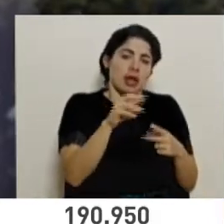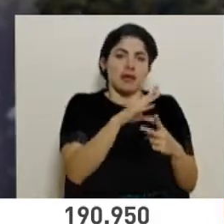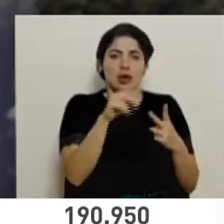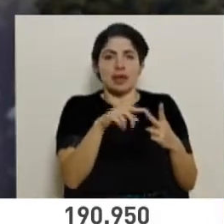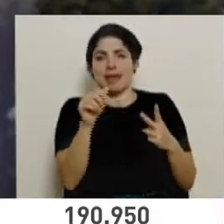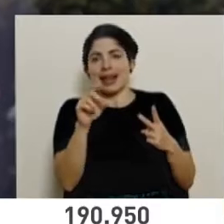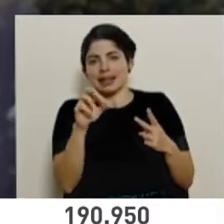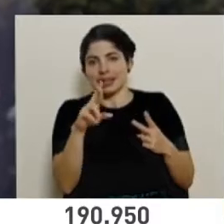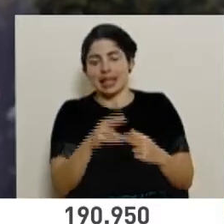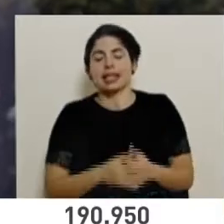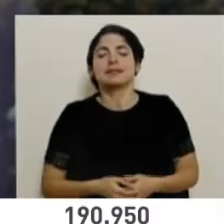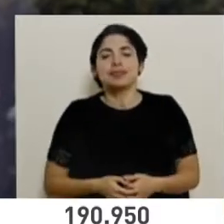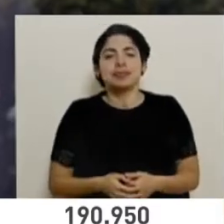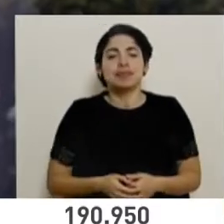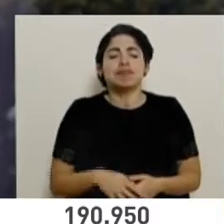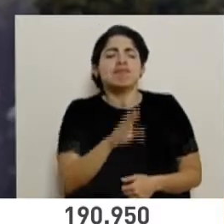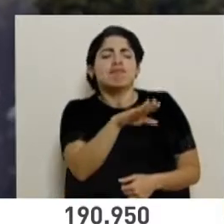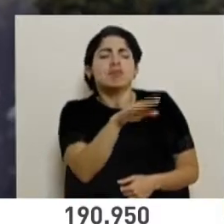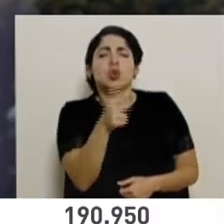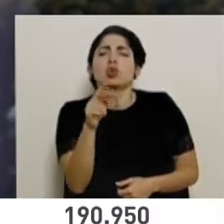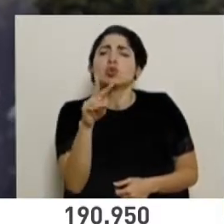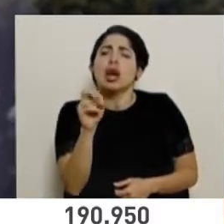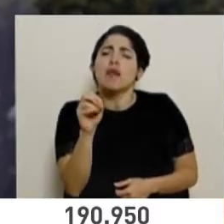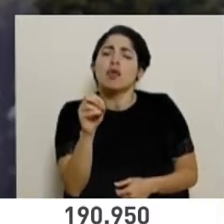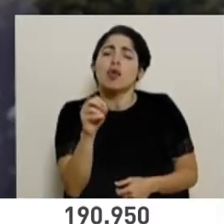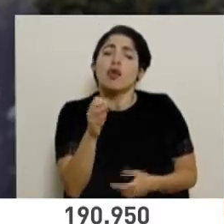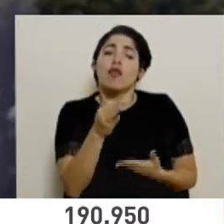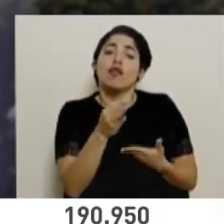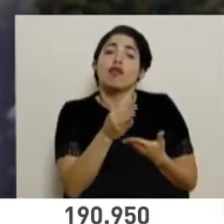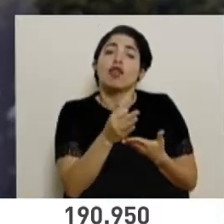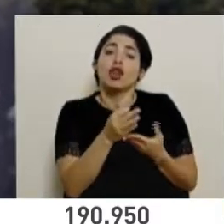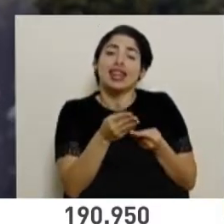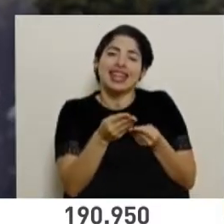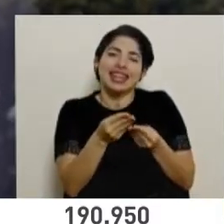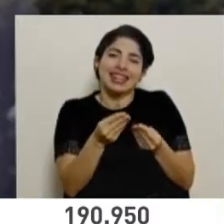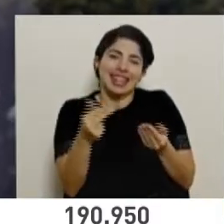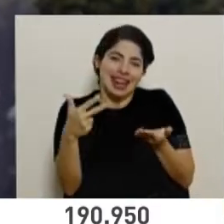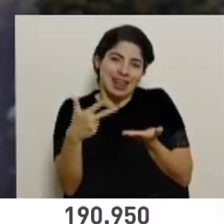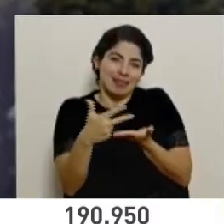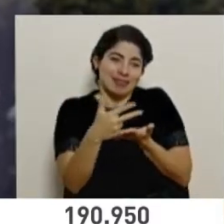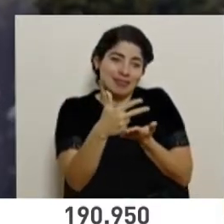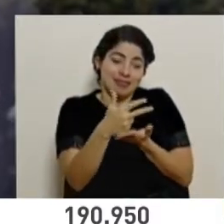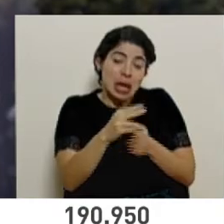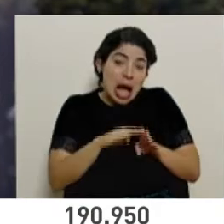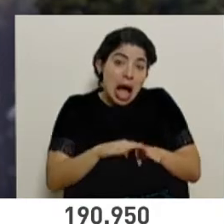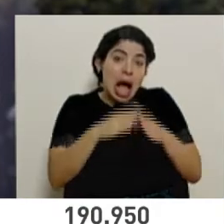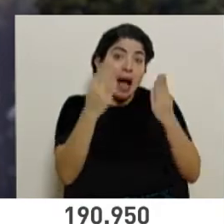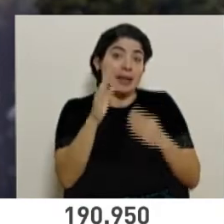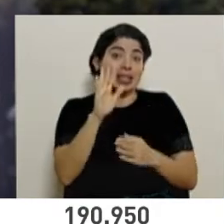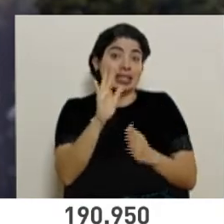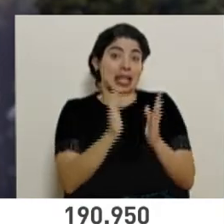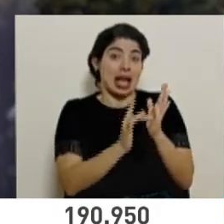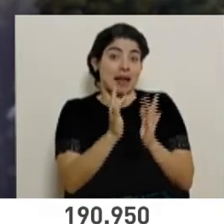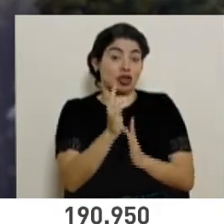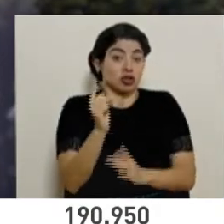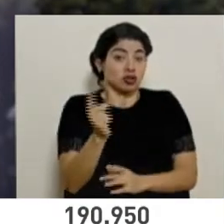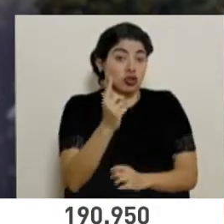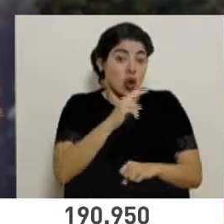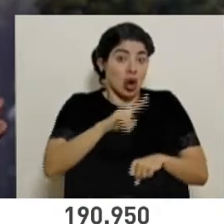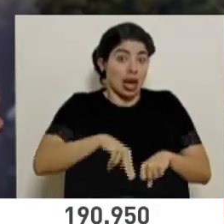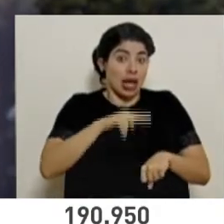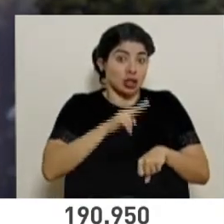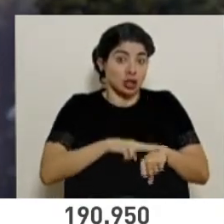Alexander. Don Gustavo, ¿la apertura de frontera terrestre a partir del 5 de abril es para los nacionales de